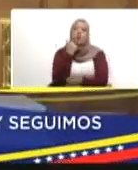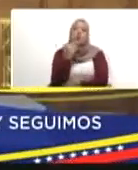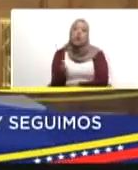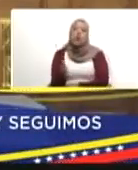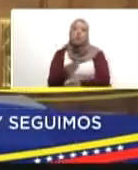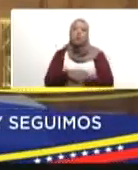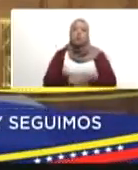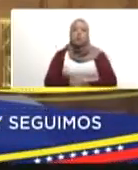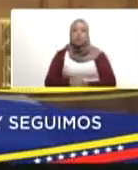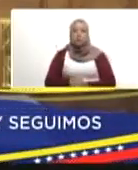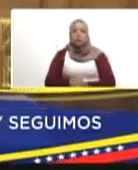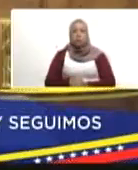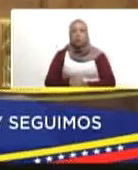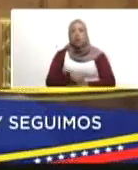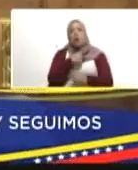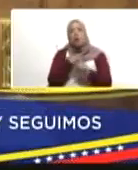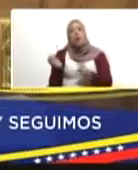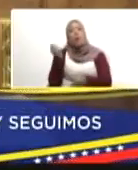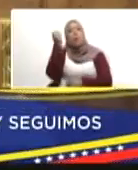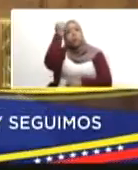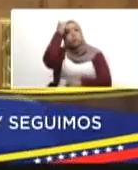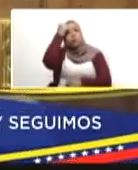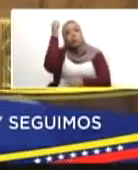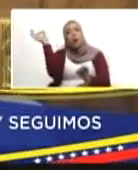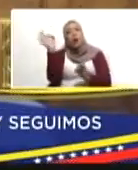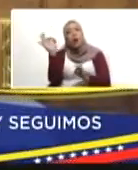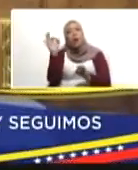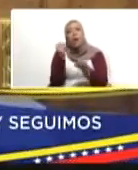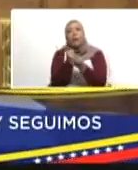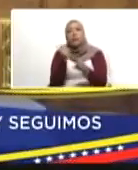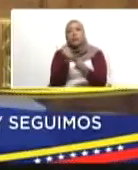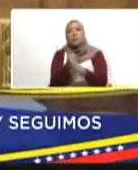suelo pero tan bruto no hemos resultado